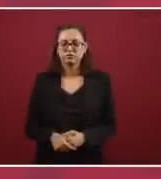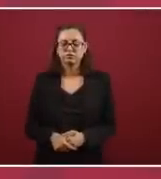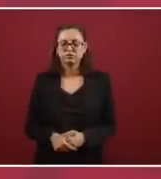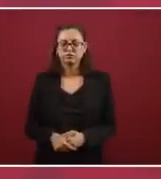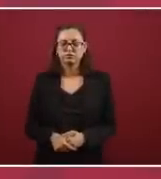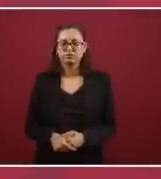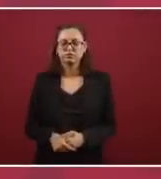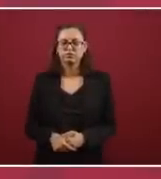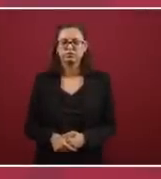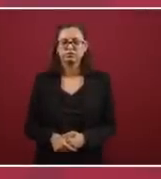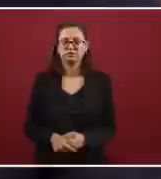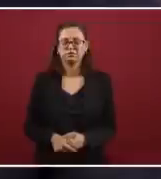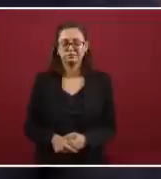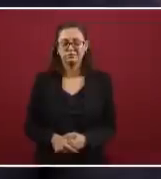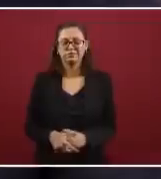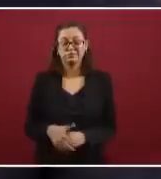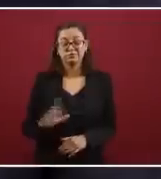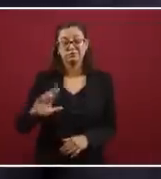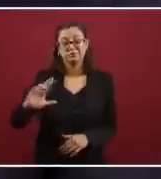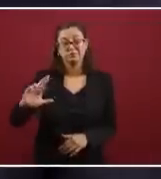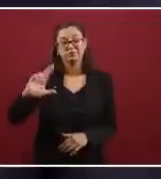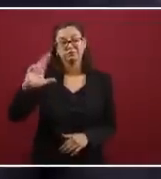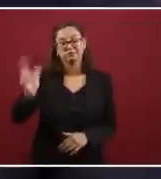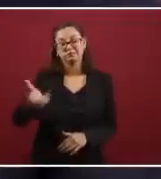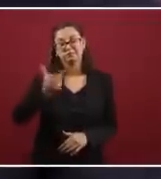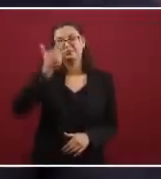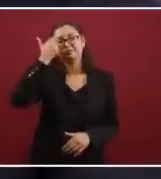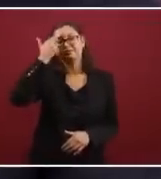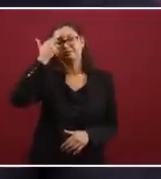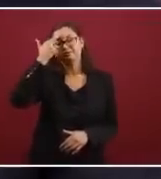. Todavía recuerdo que cuando ganó